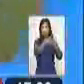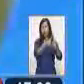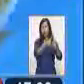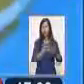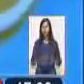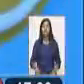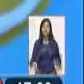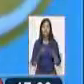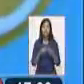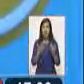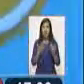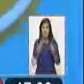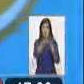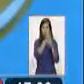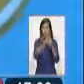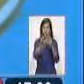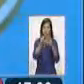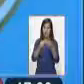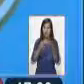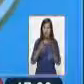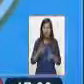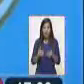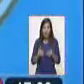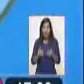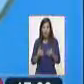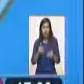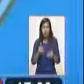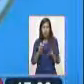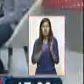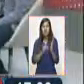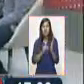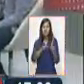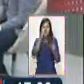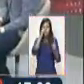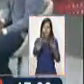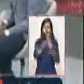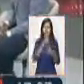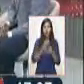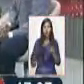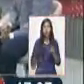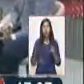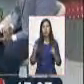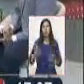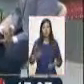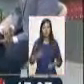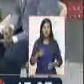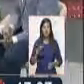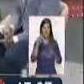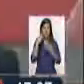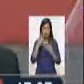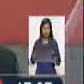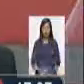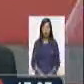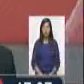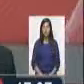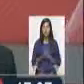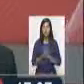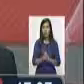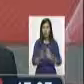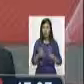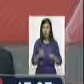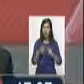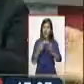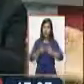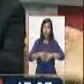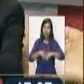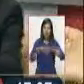vida. Hay misiones por cumplir que ya tienen un tiempo avanzado de trabajo y proceso que requieren la finalización, apuntó. Vas a tener una empresa